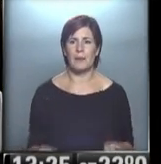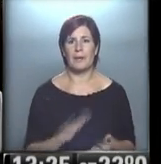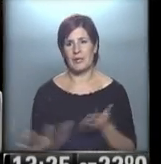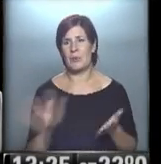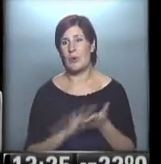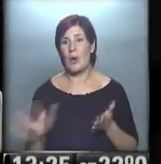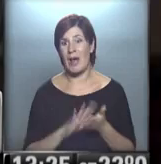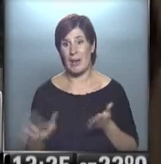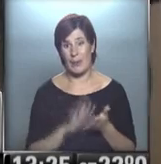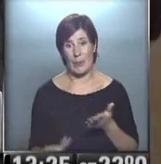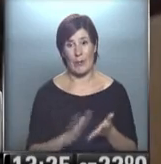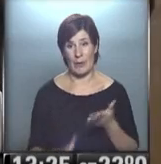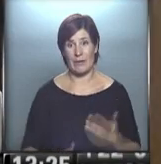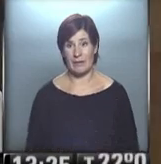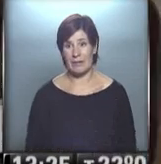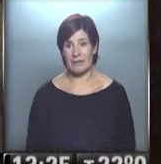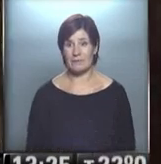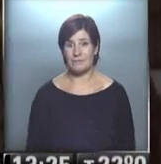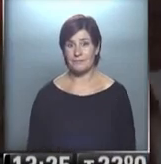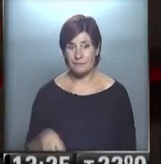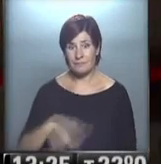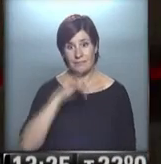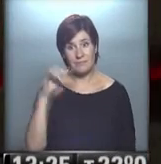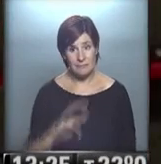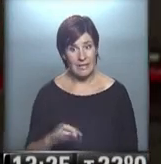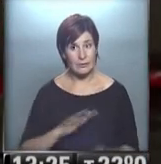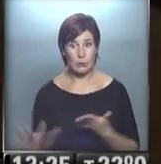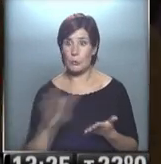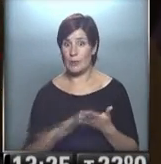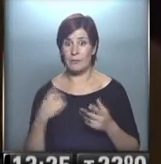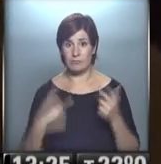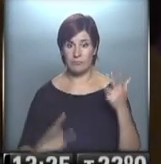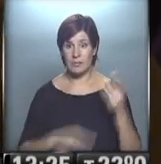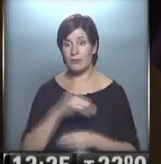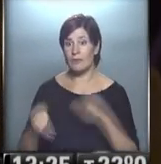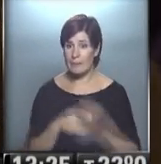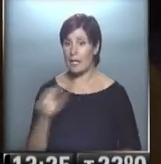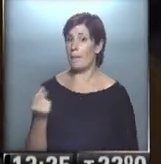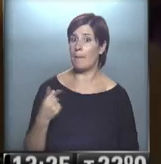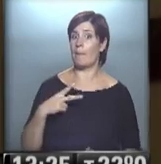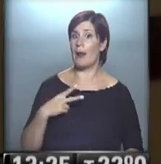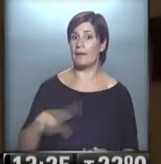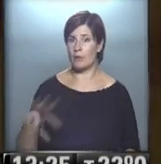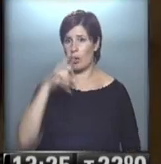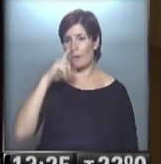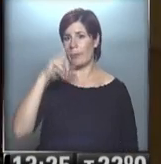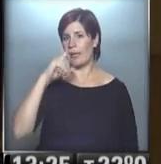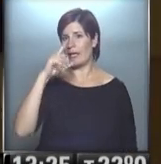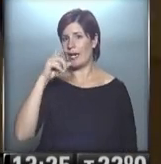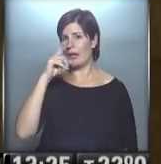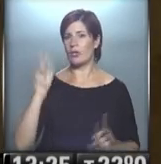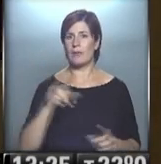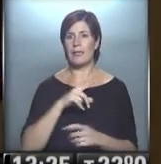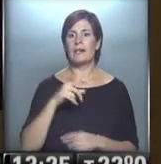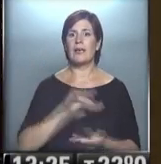marzo sumarse Perdón indagando en este marzo de estrenos los vínculos de una familia acomodada del barrio de belgrano a partir de la mirada de la